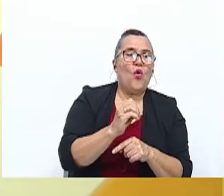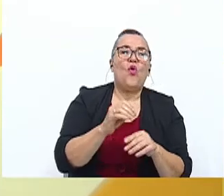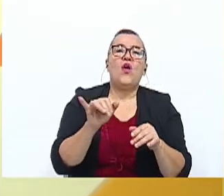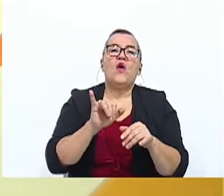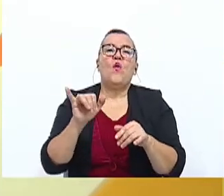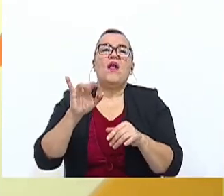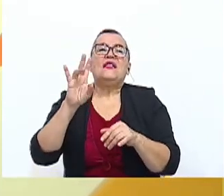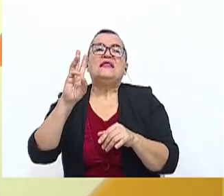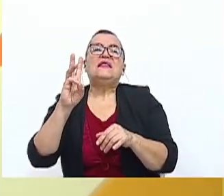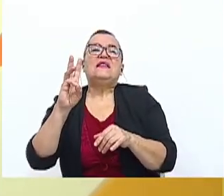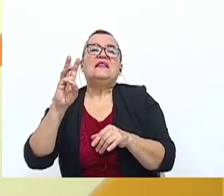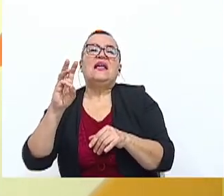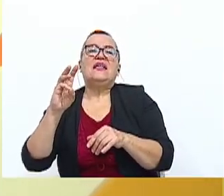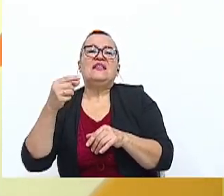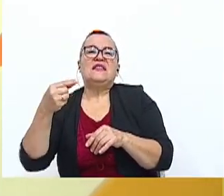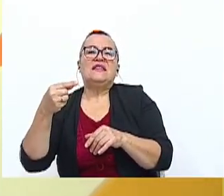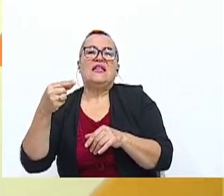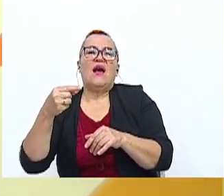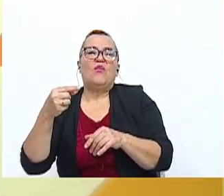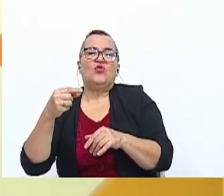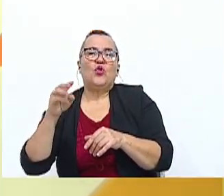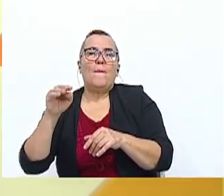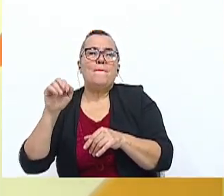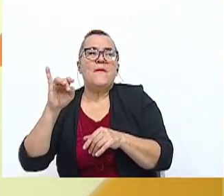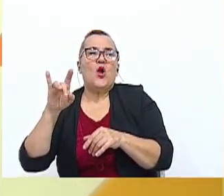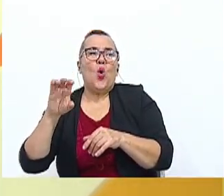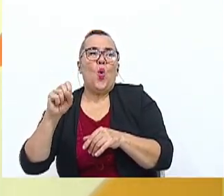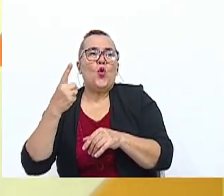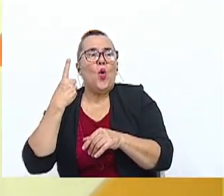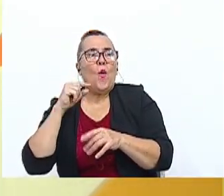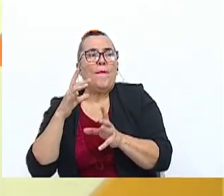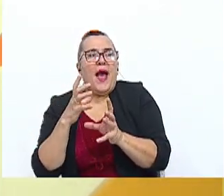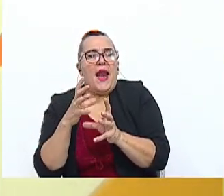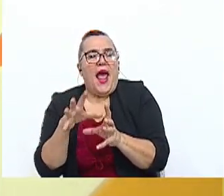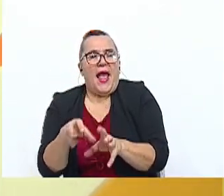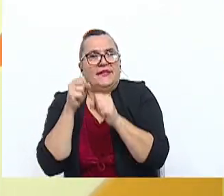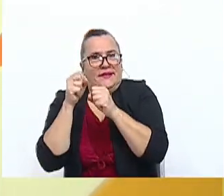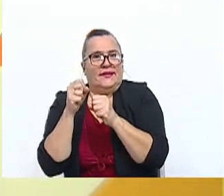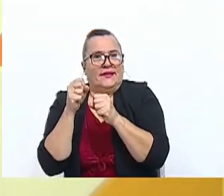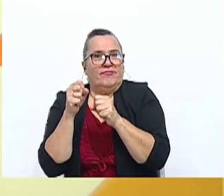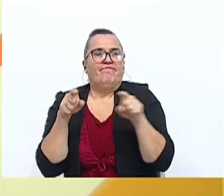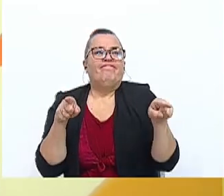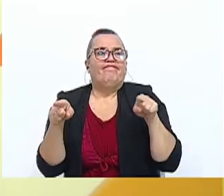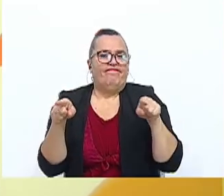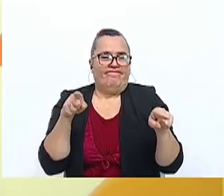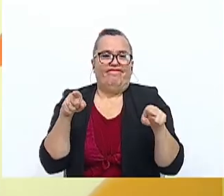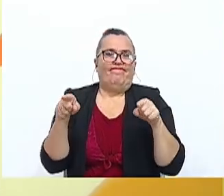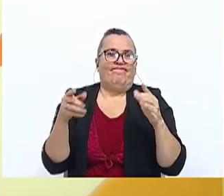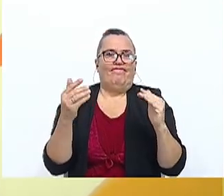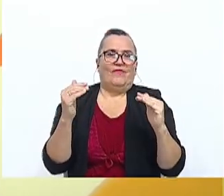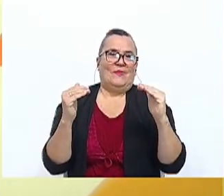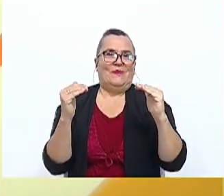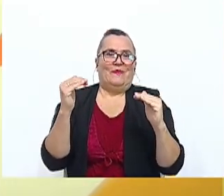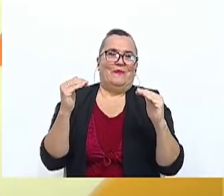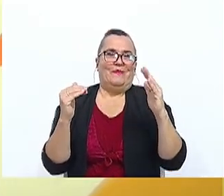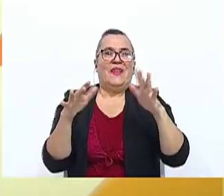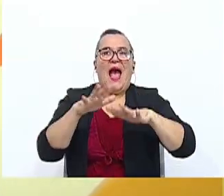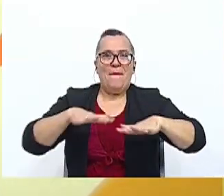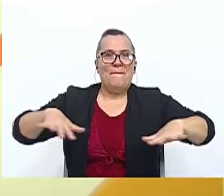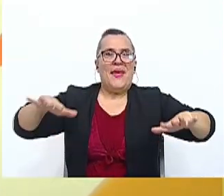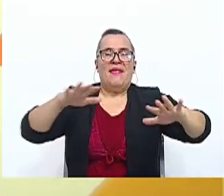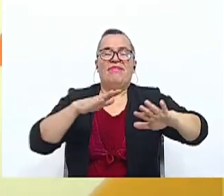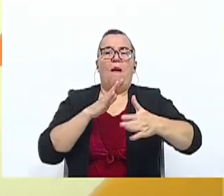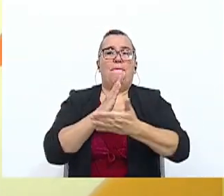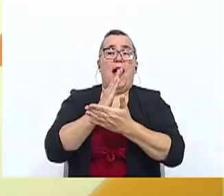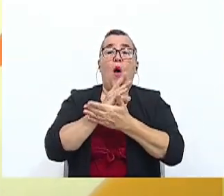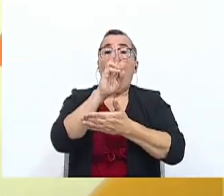gramos de mercurio que utilizan para sintetizarlo, para extraerlo. Entonces todo esto nos queda en el ambiente. La